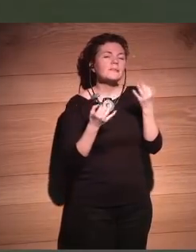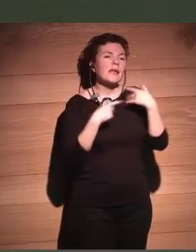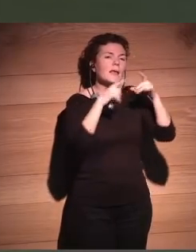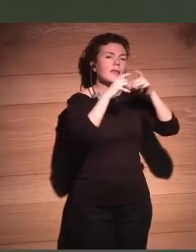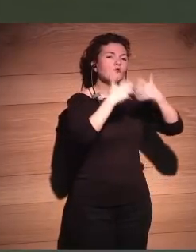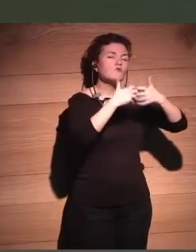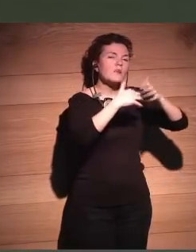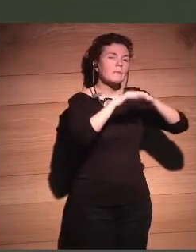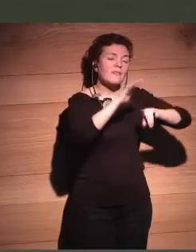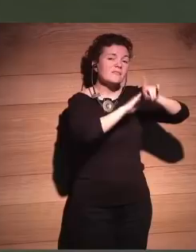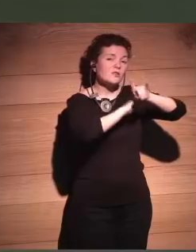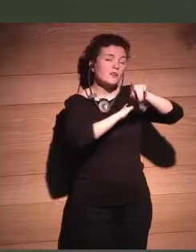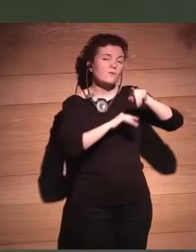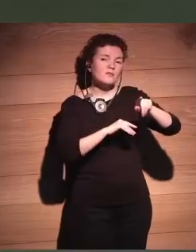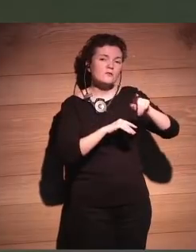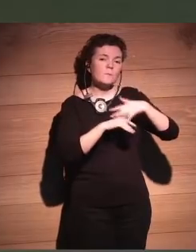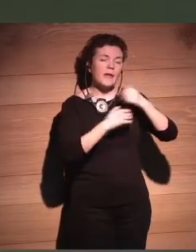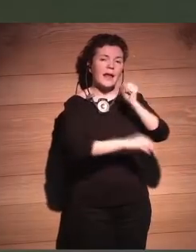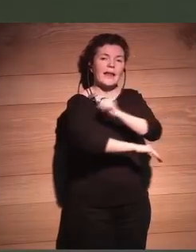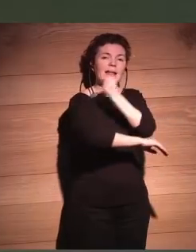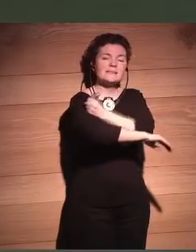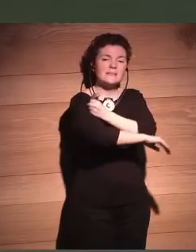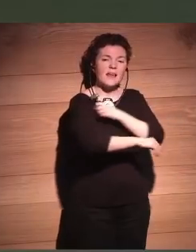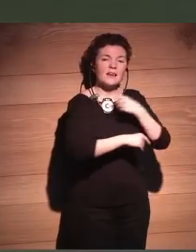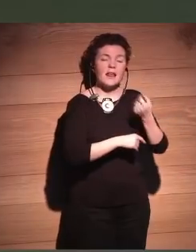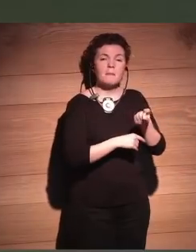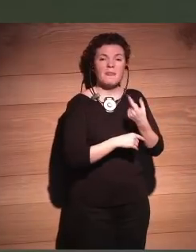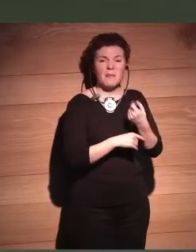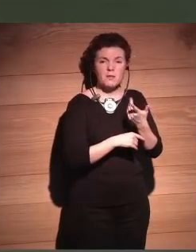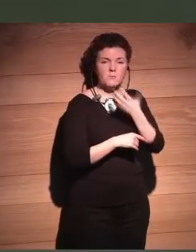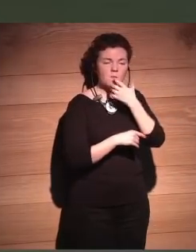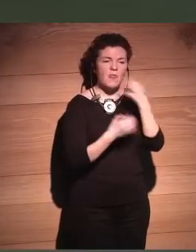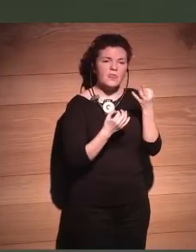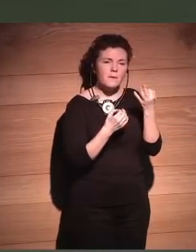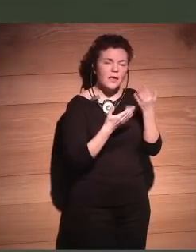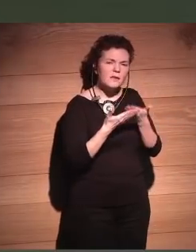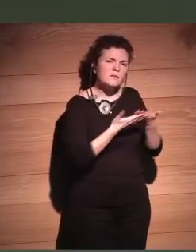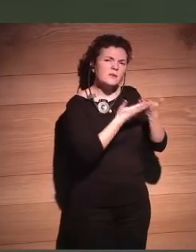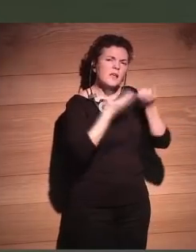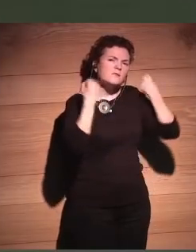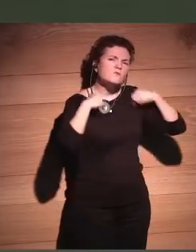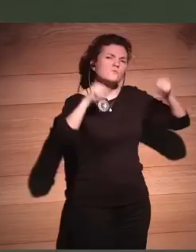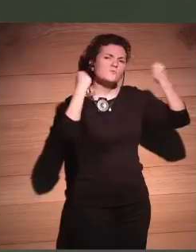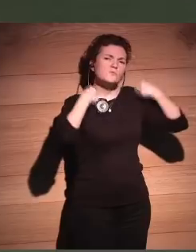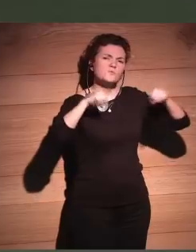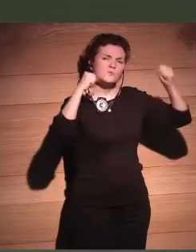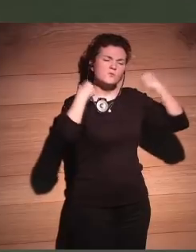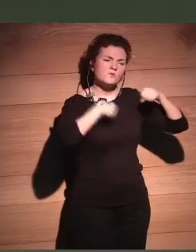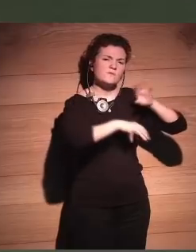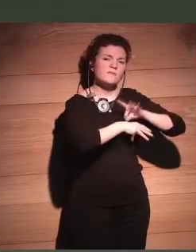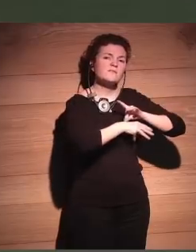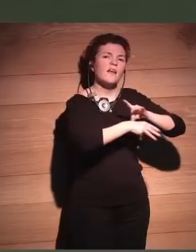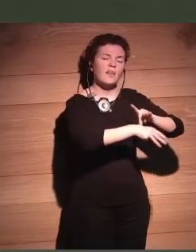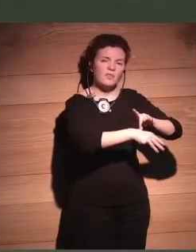industria para desarrollar todo esto, para registrar el fármaco, por ejemplo, tiene que hacer muchísimos estudios en las